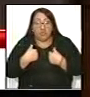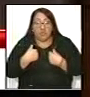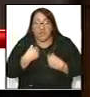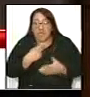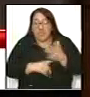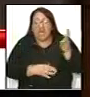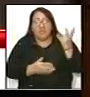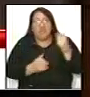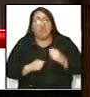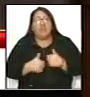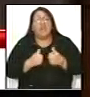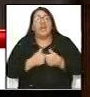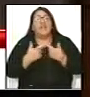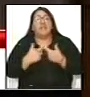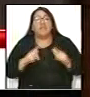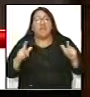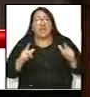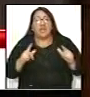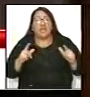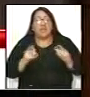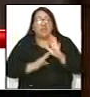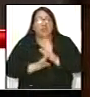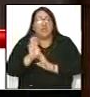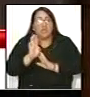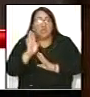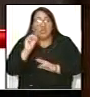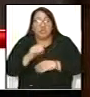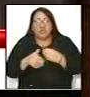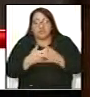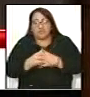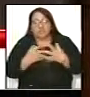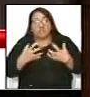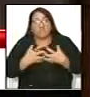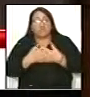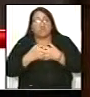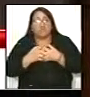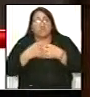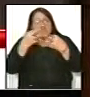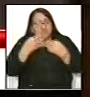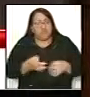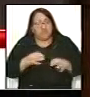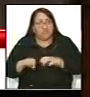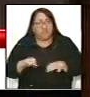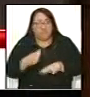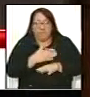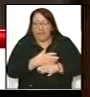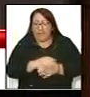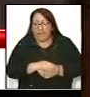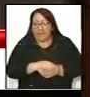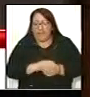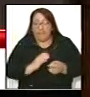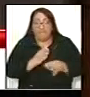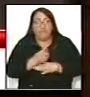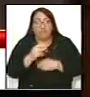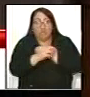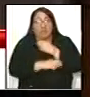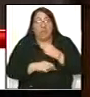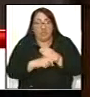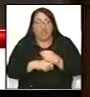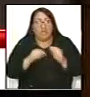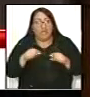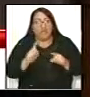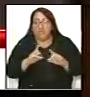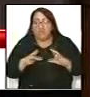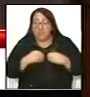que esperamos vivir en libertad, en progreso y en fraternidad como siempre ha sido. Acá hay la invasión de una nación y eso